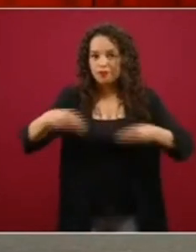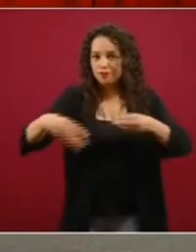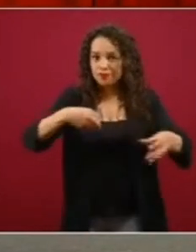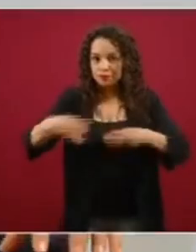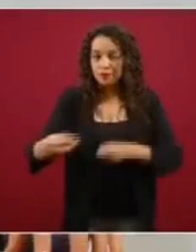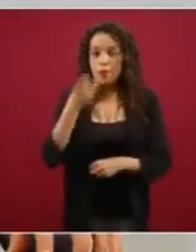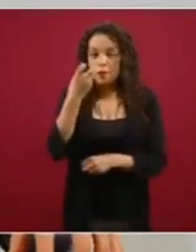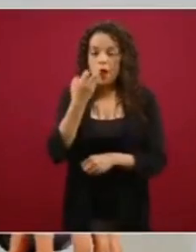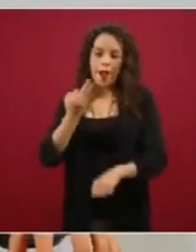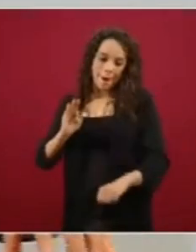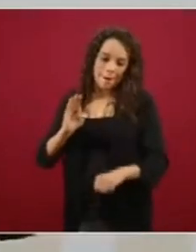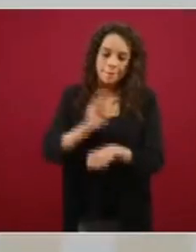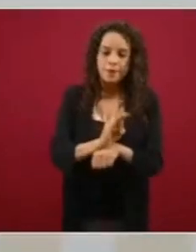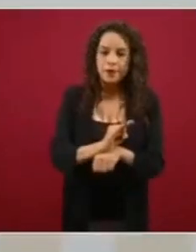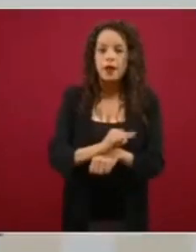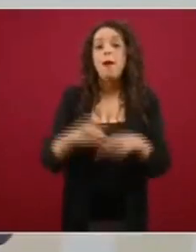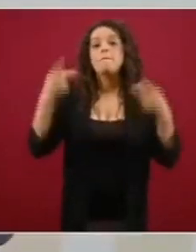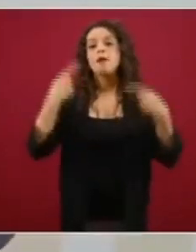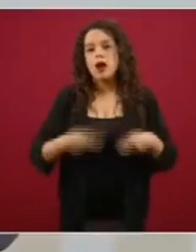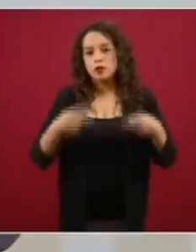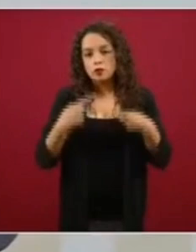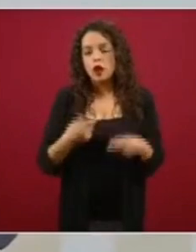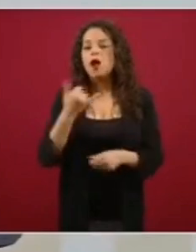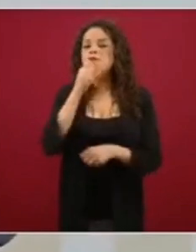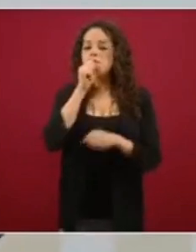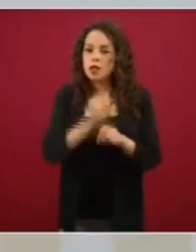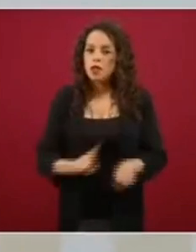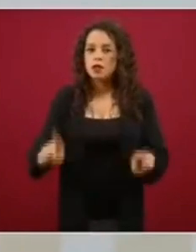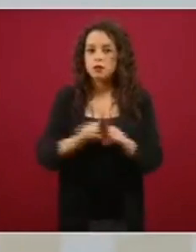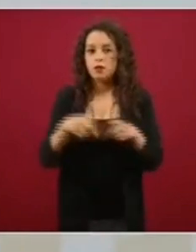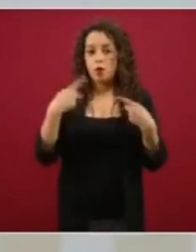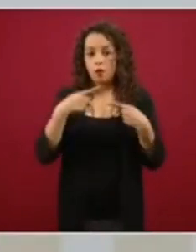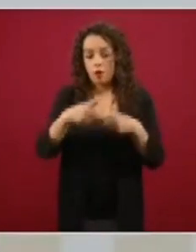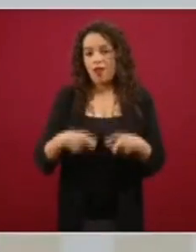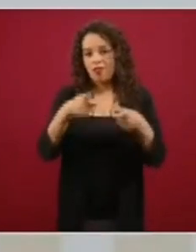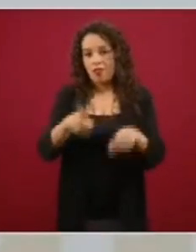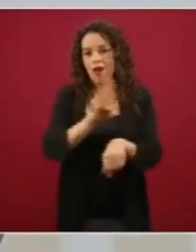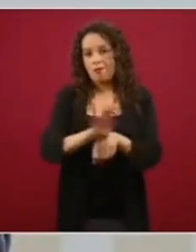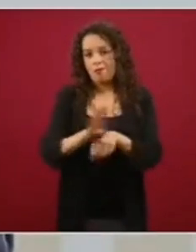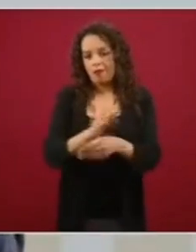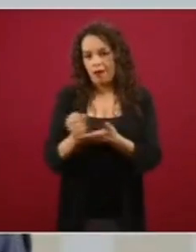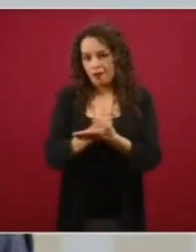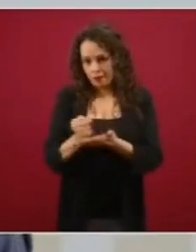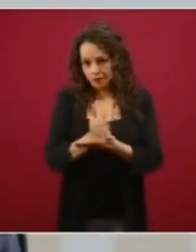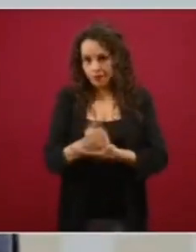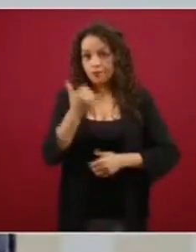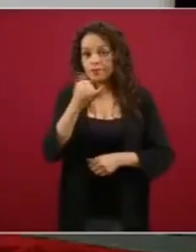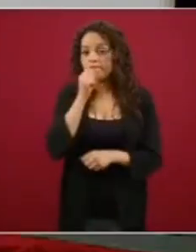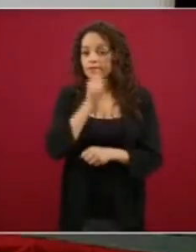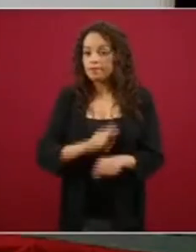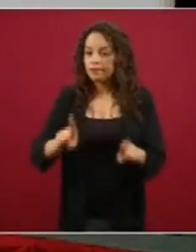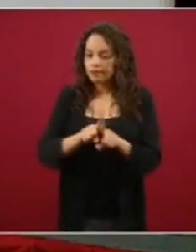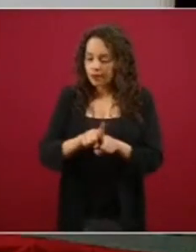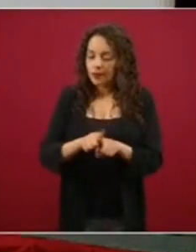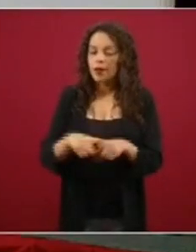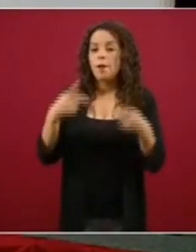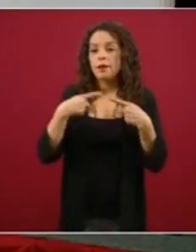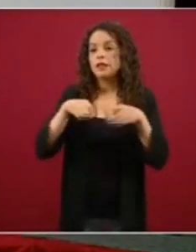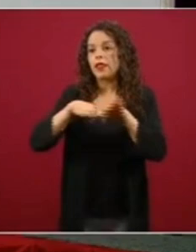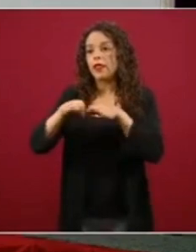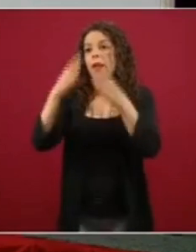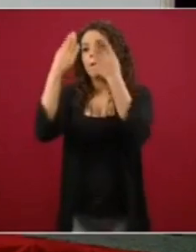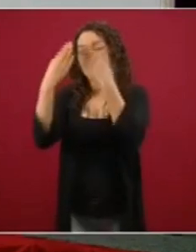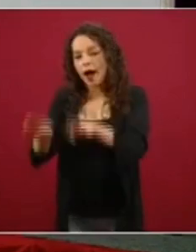las personas, a los mismos beneficiarios, se protege también a las propias personas que trabajan en las instituciones financieras